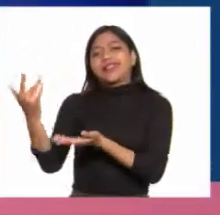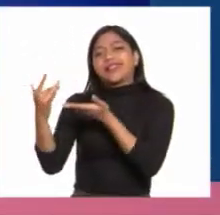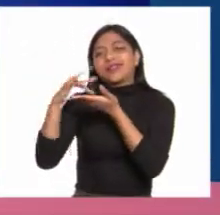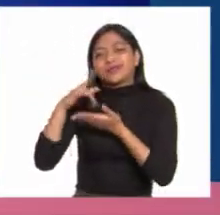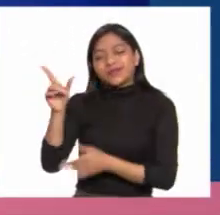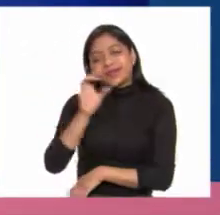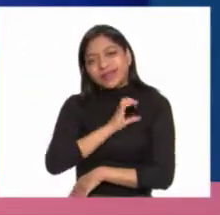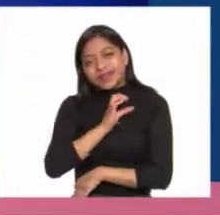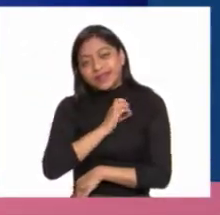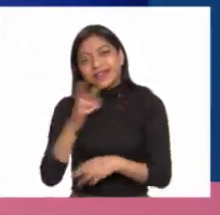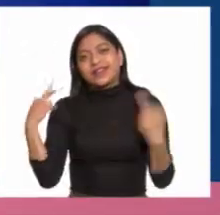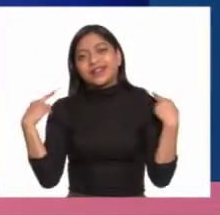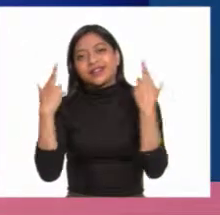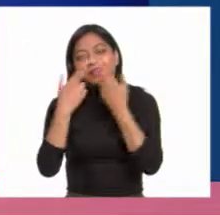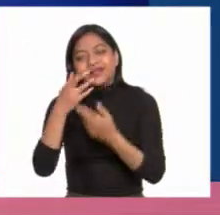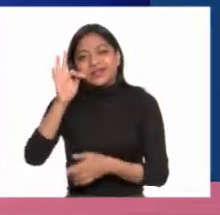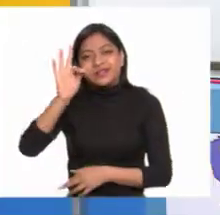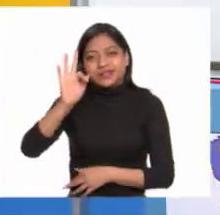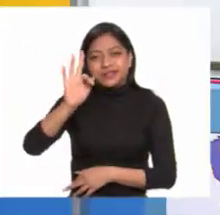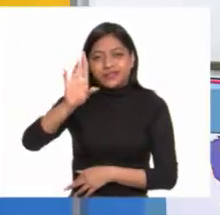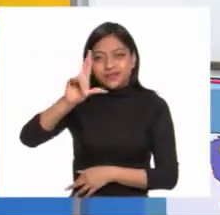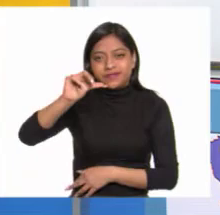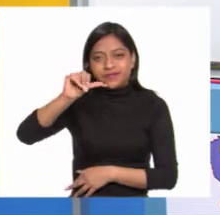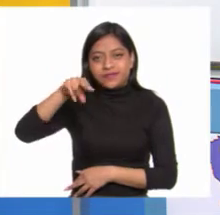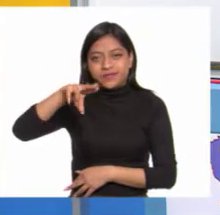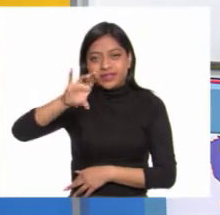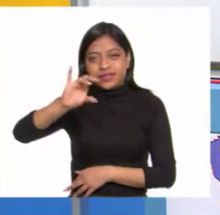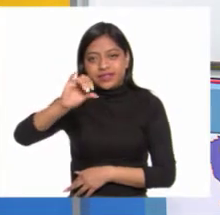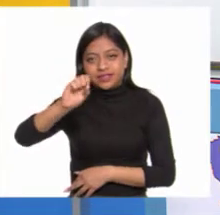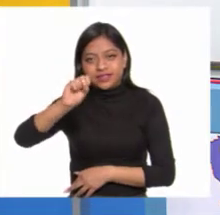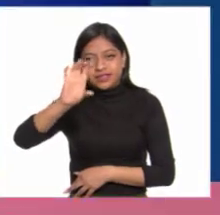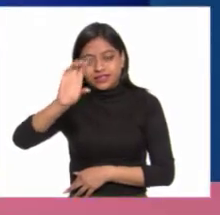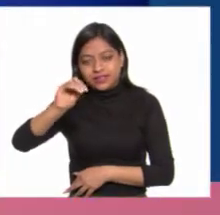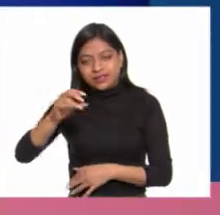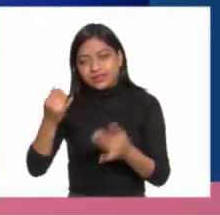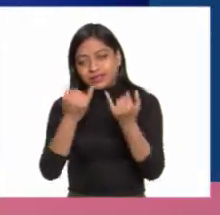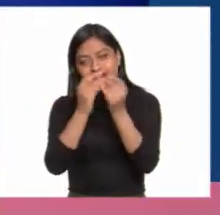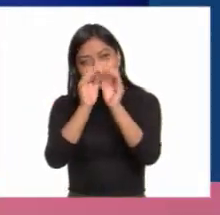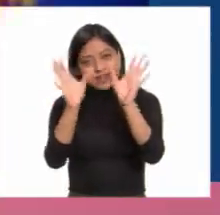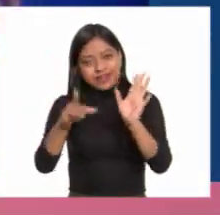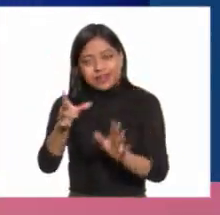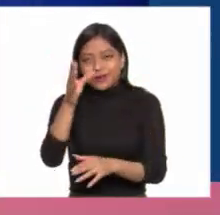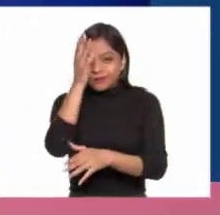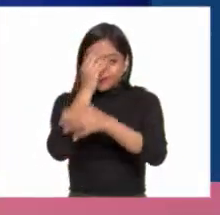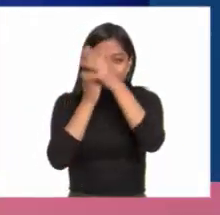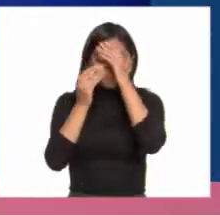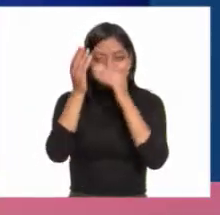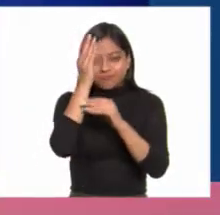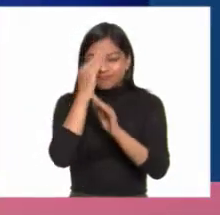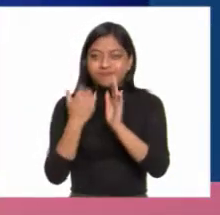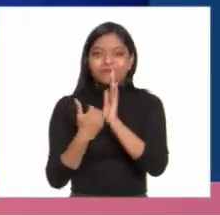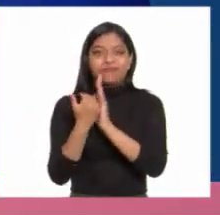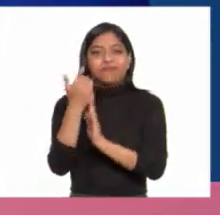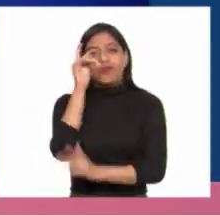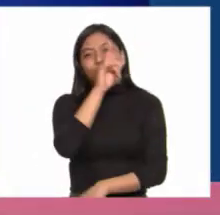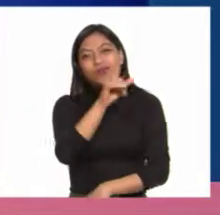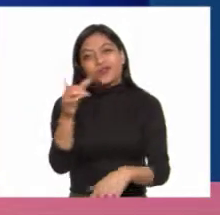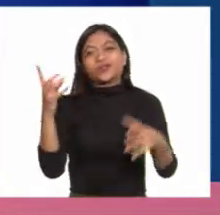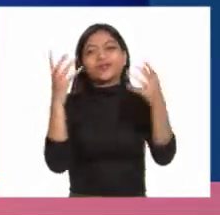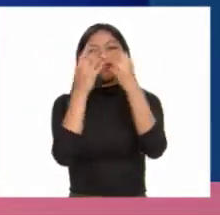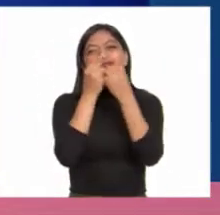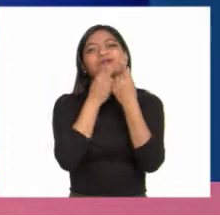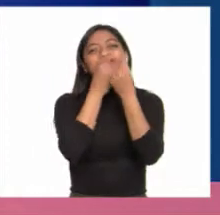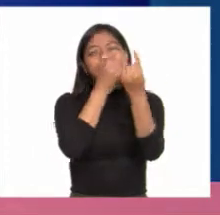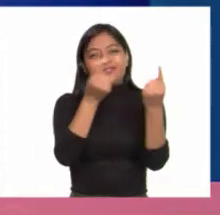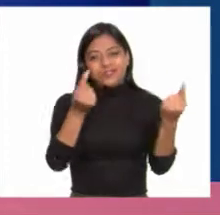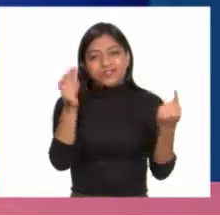queridísimo maestro Francisco. Y, por supuesto, recorrer este camino del aprendizaje con todos los niños y las niñas